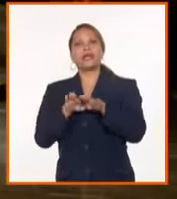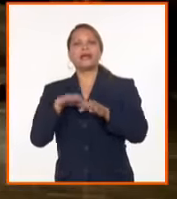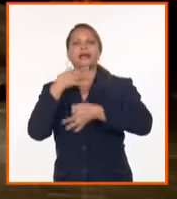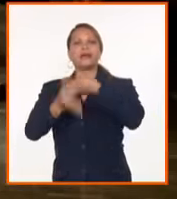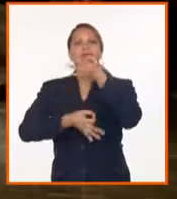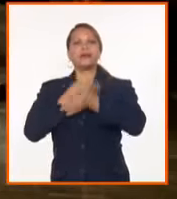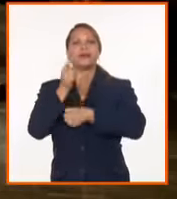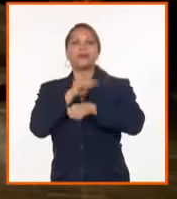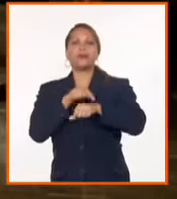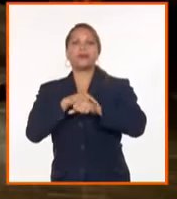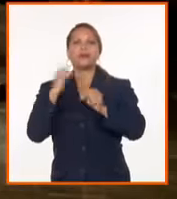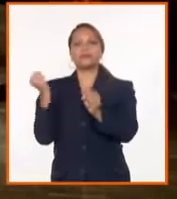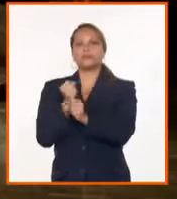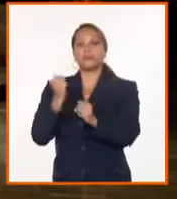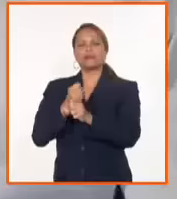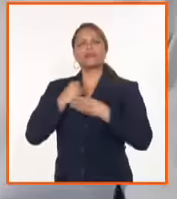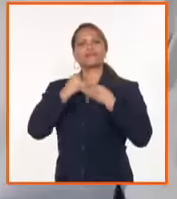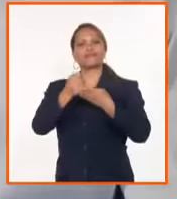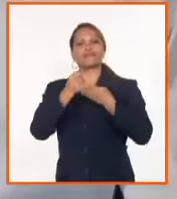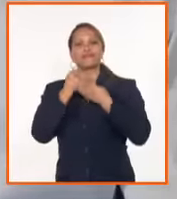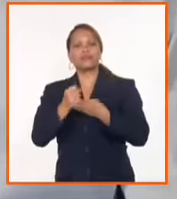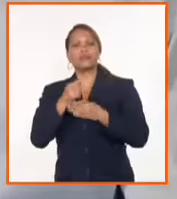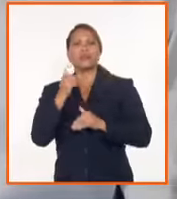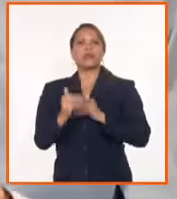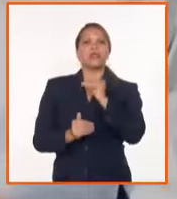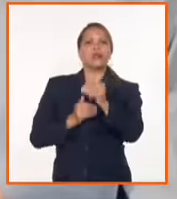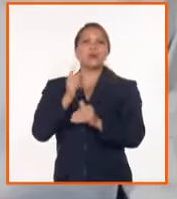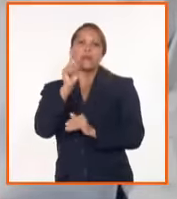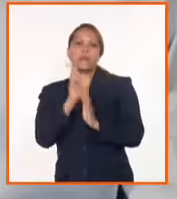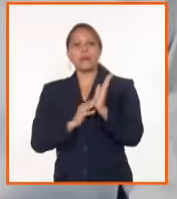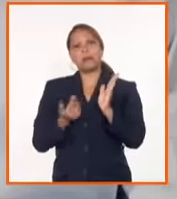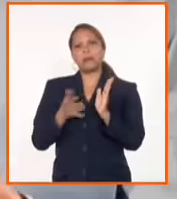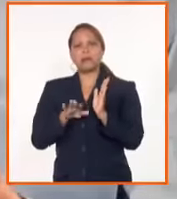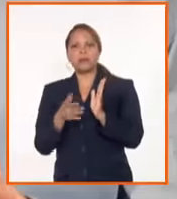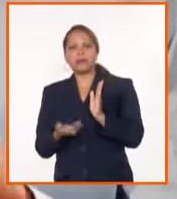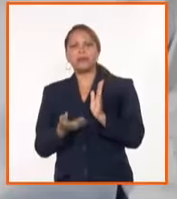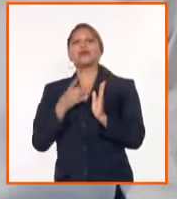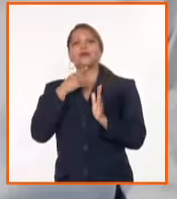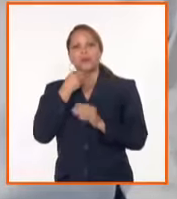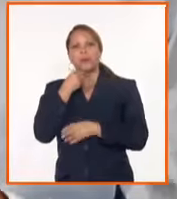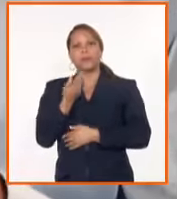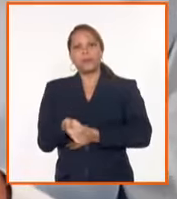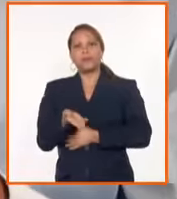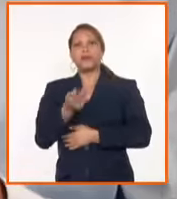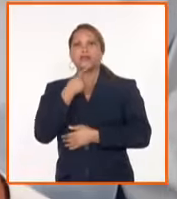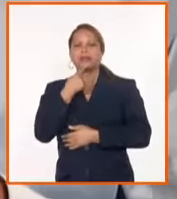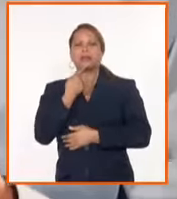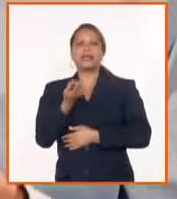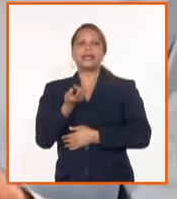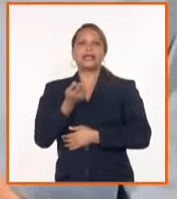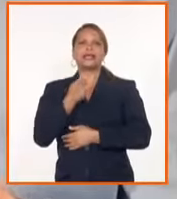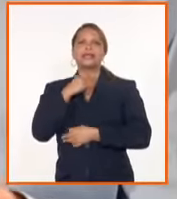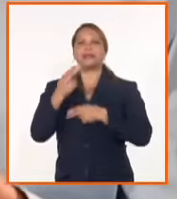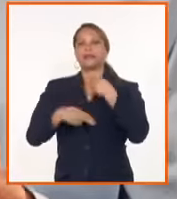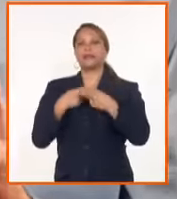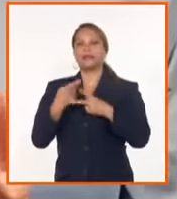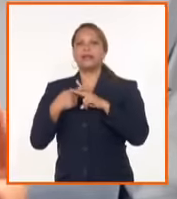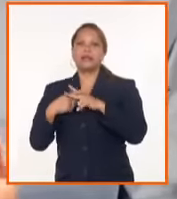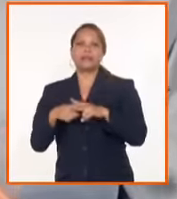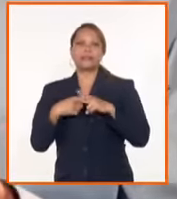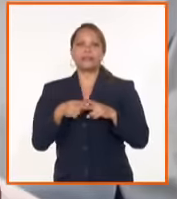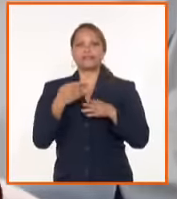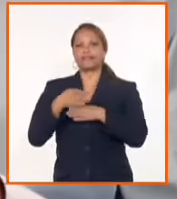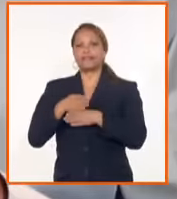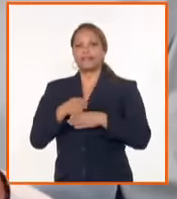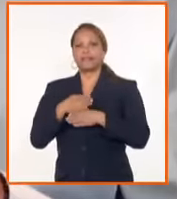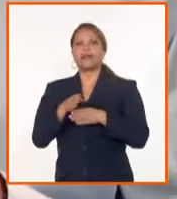que me permita en el transcurso de un mes llegar de una manera u otra, mediante diferentes acciones,